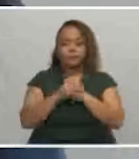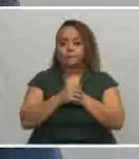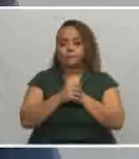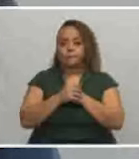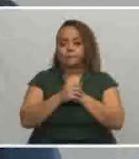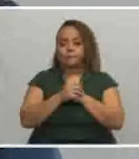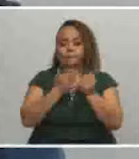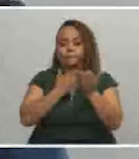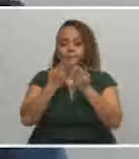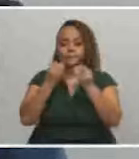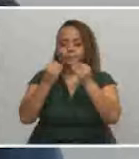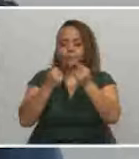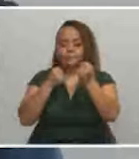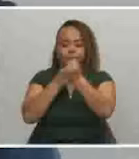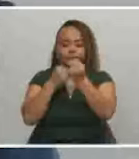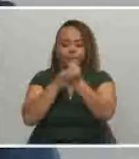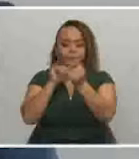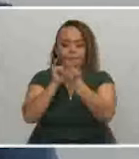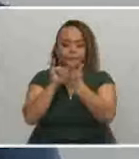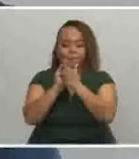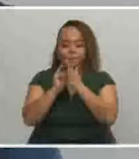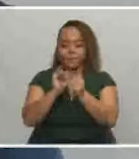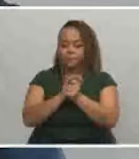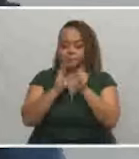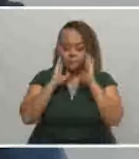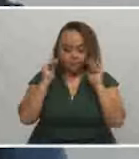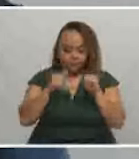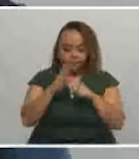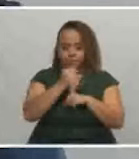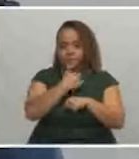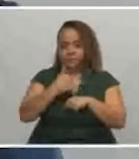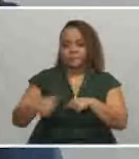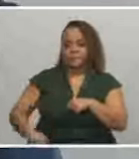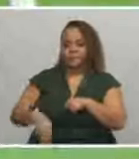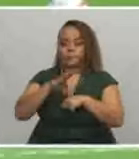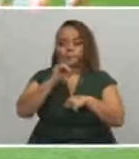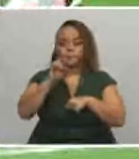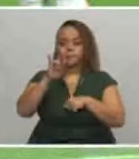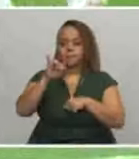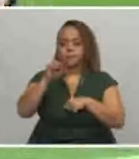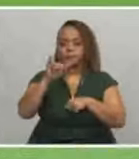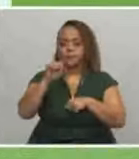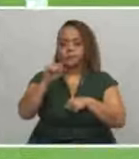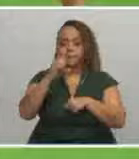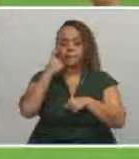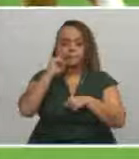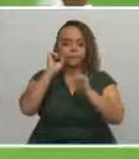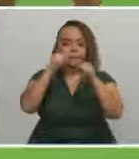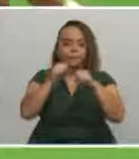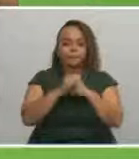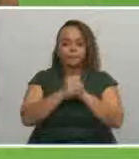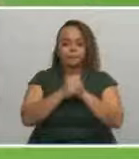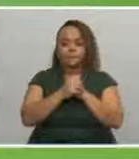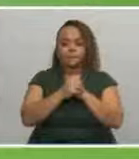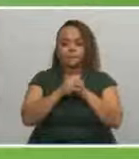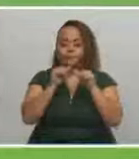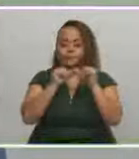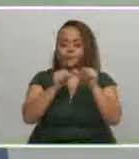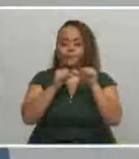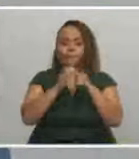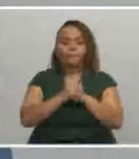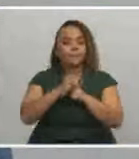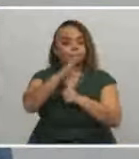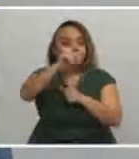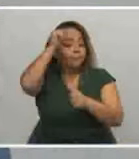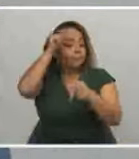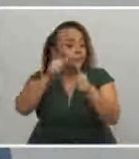pues le dé mucho apoyo. Eso es lo que se ha enfocado él y el presidente y don Claudio Vivas para poder sacar esto adelante. Acordate